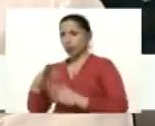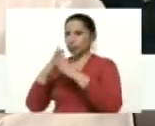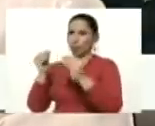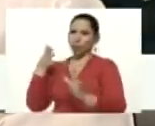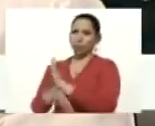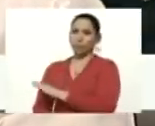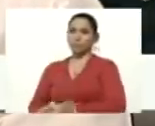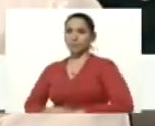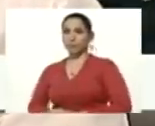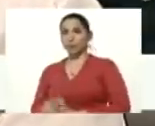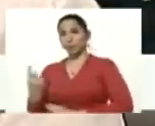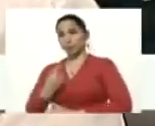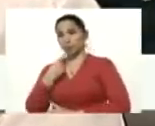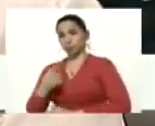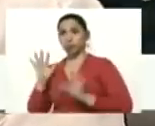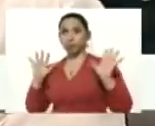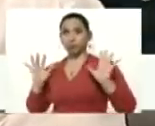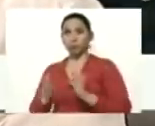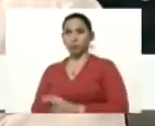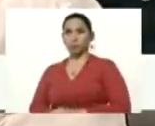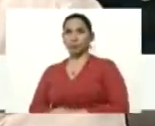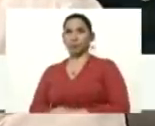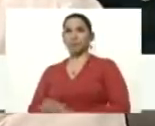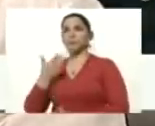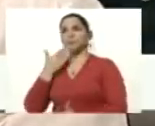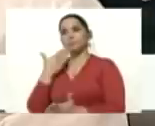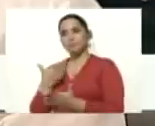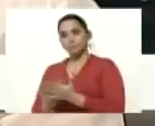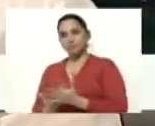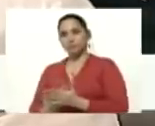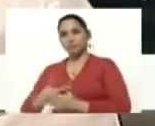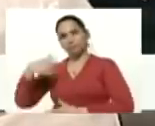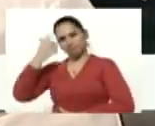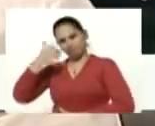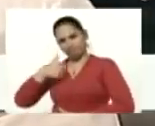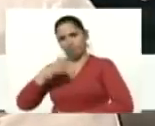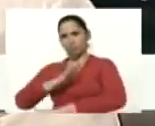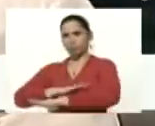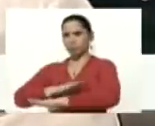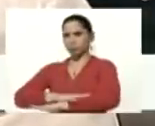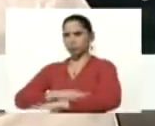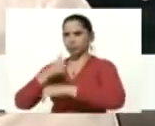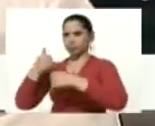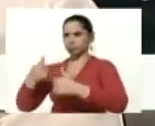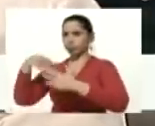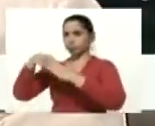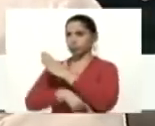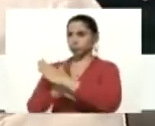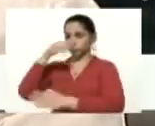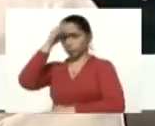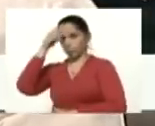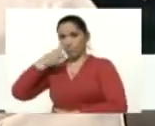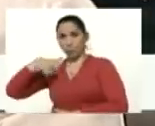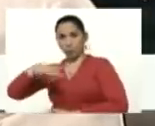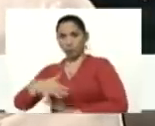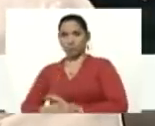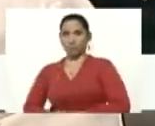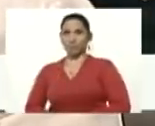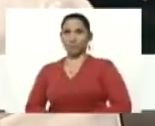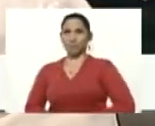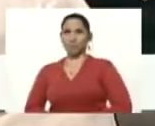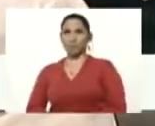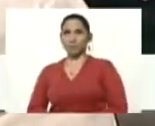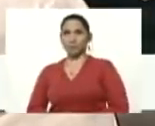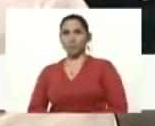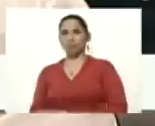Solo destacaría, presidente, y agradecer la actitud cívica y la profunda conciencia de nuestro pueblo